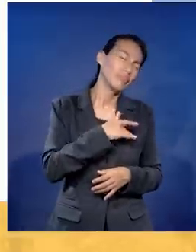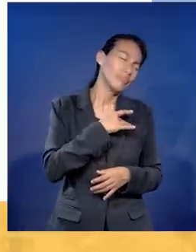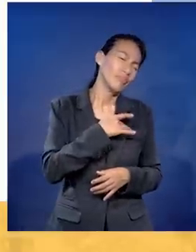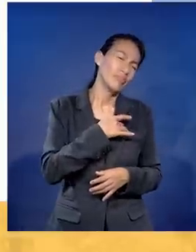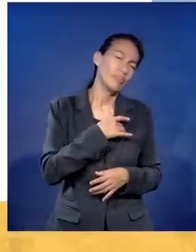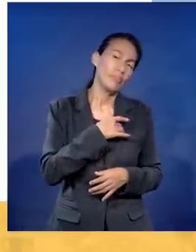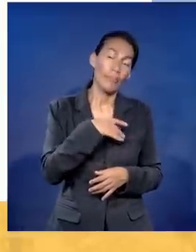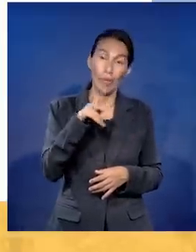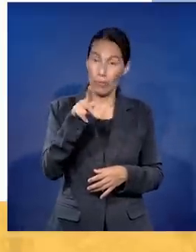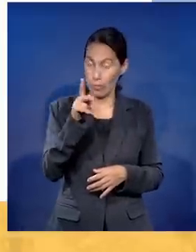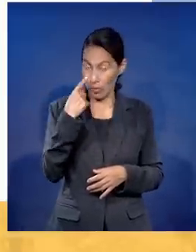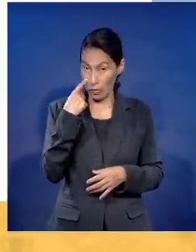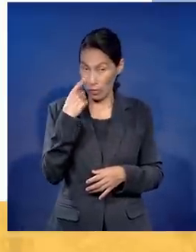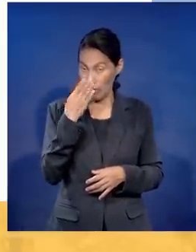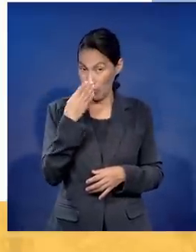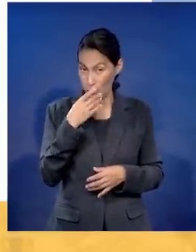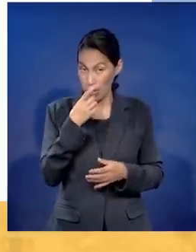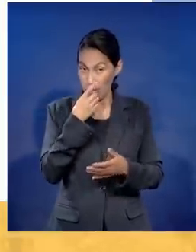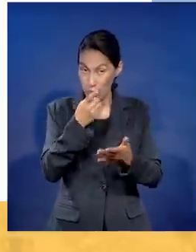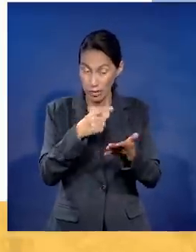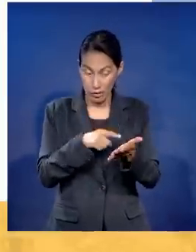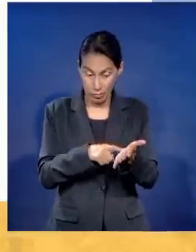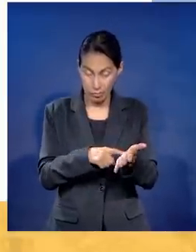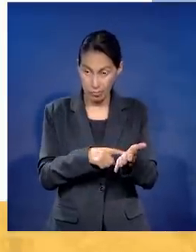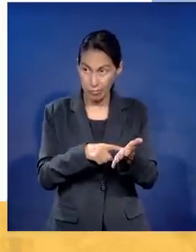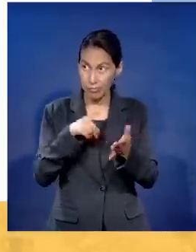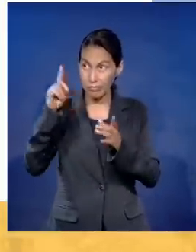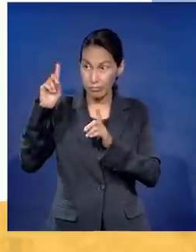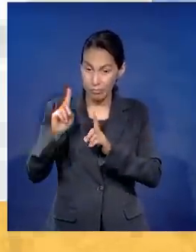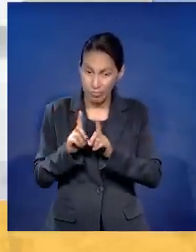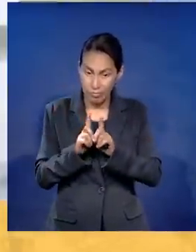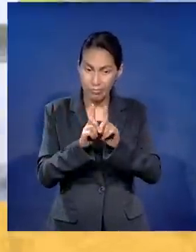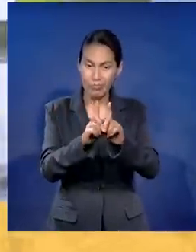pero la Biblia dice yo estoy contigo